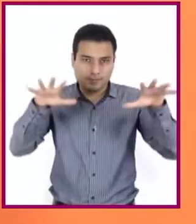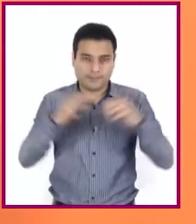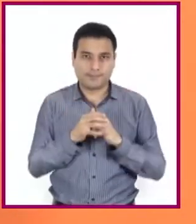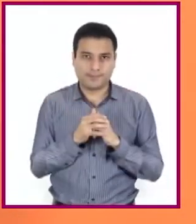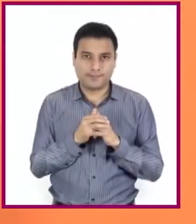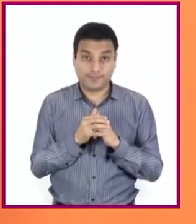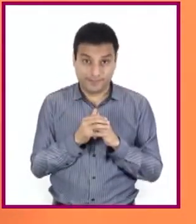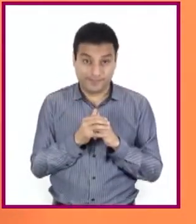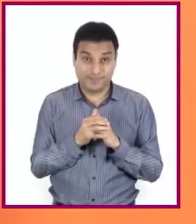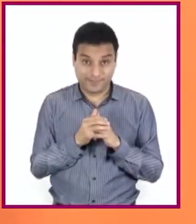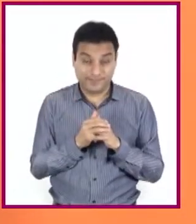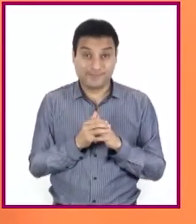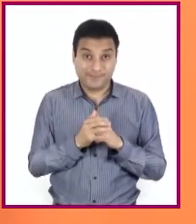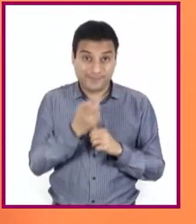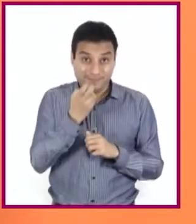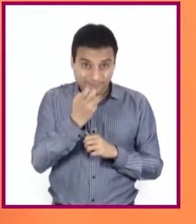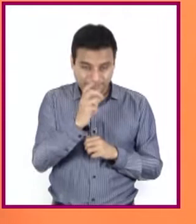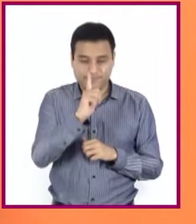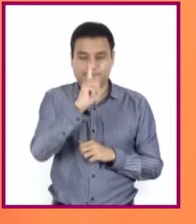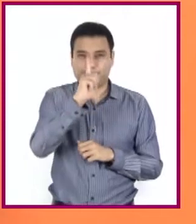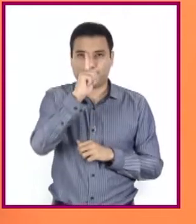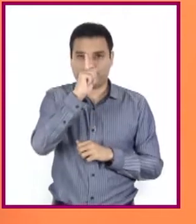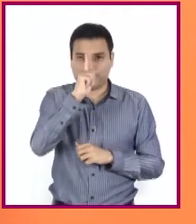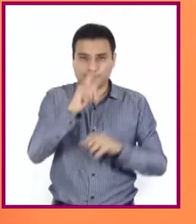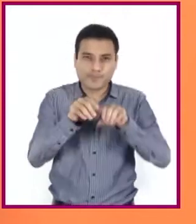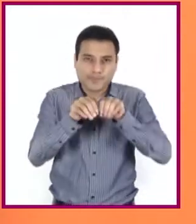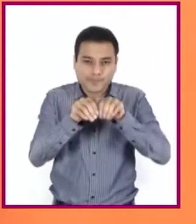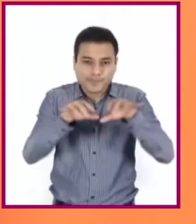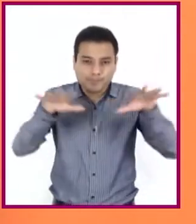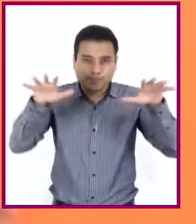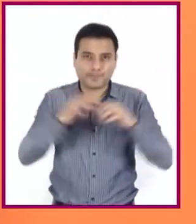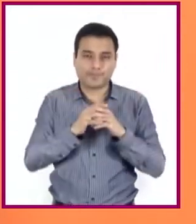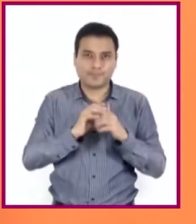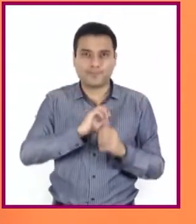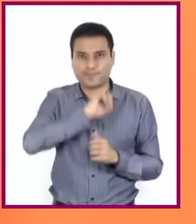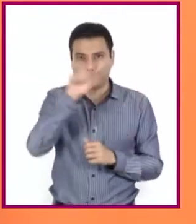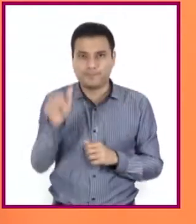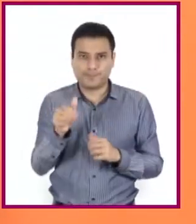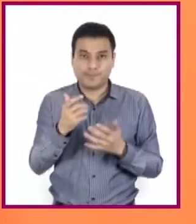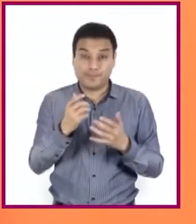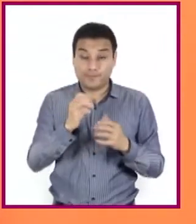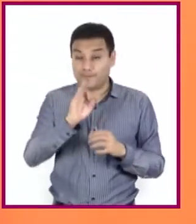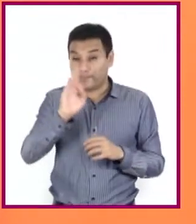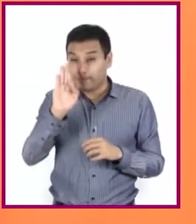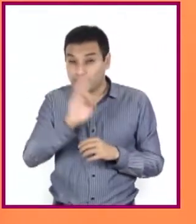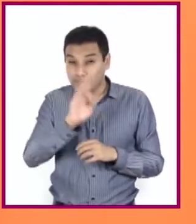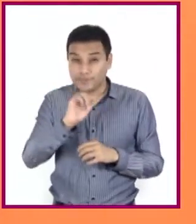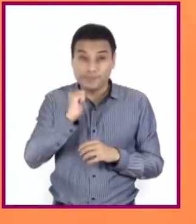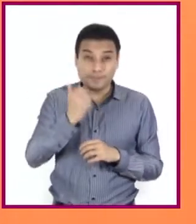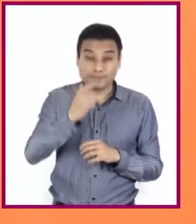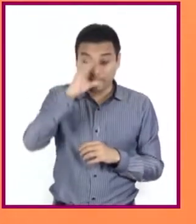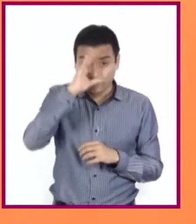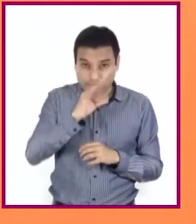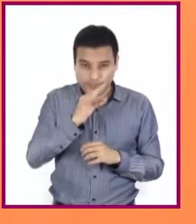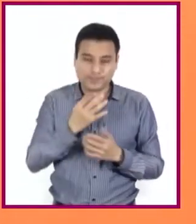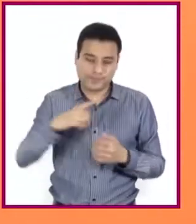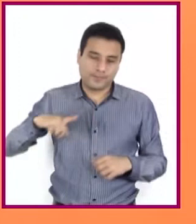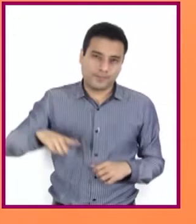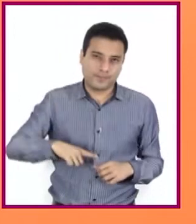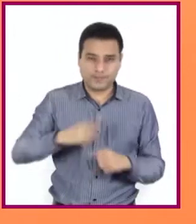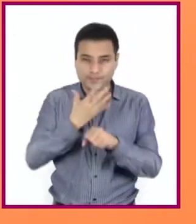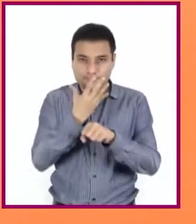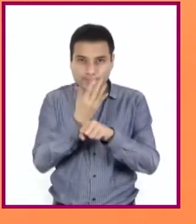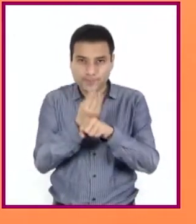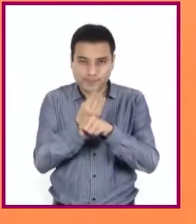llegue correctamente a las viviendas y se ocupa de solucionar las averías. También es propietaria de los medidores de